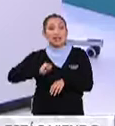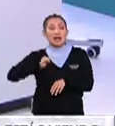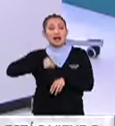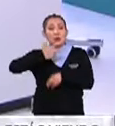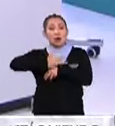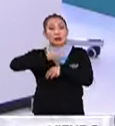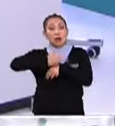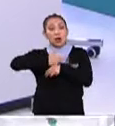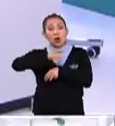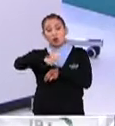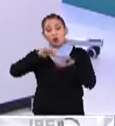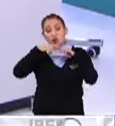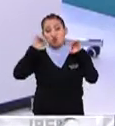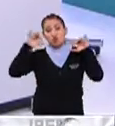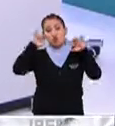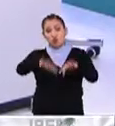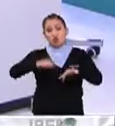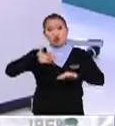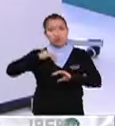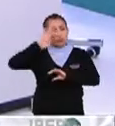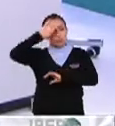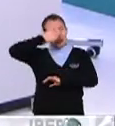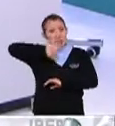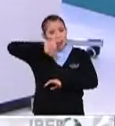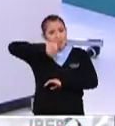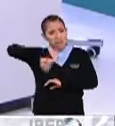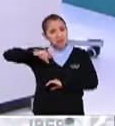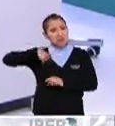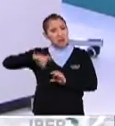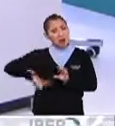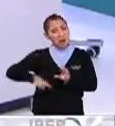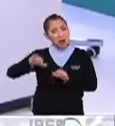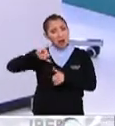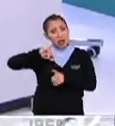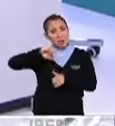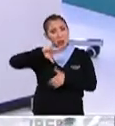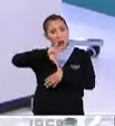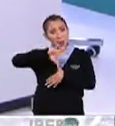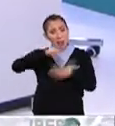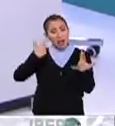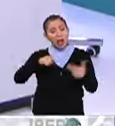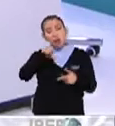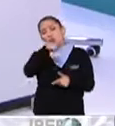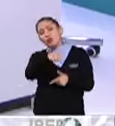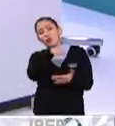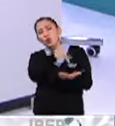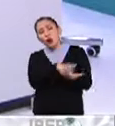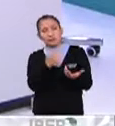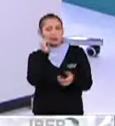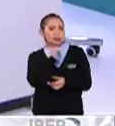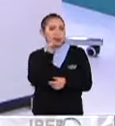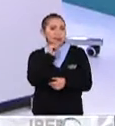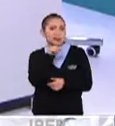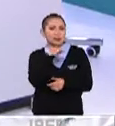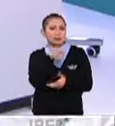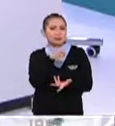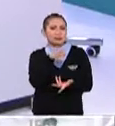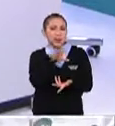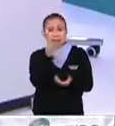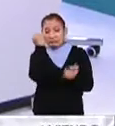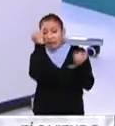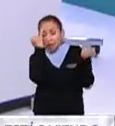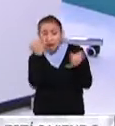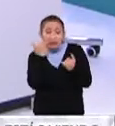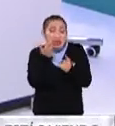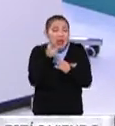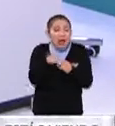Guatemala, esta cumbre de jefes de Estado y de Gobierno de Iberoamérica, por supuesto, donde, bueno, pues como siempre tienen la idea y